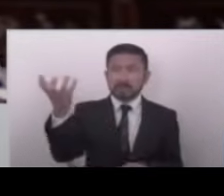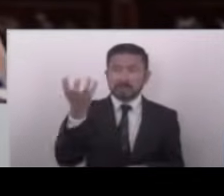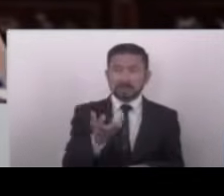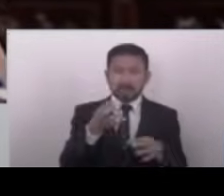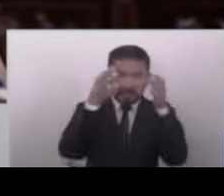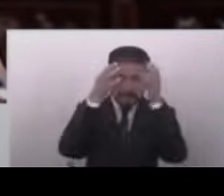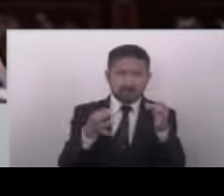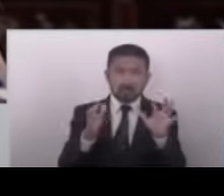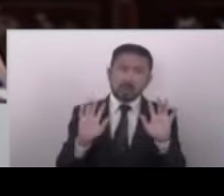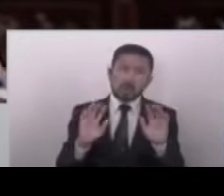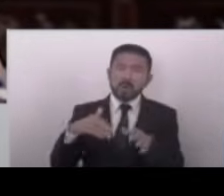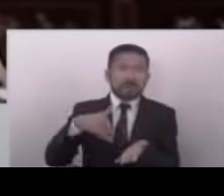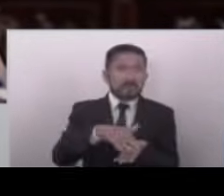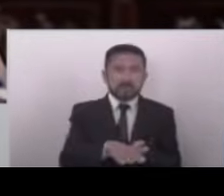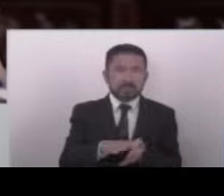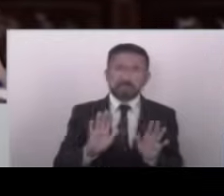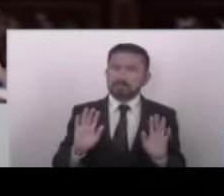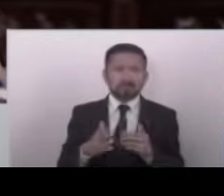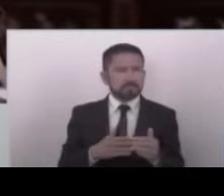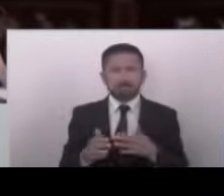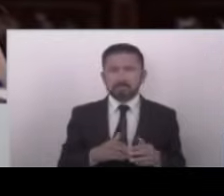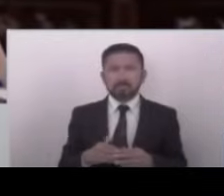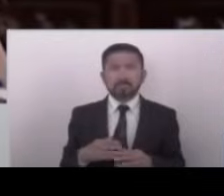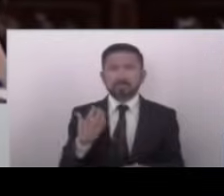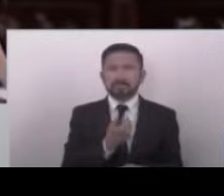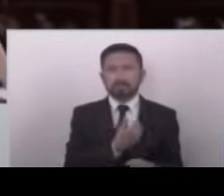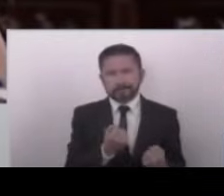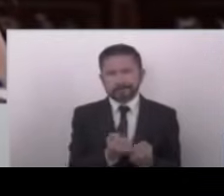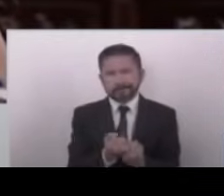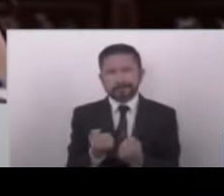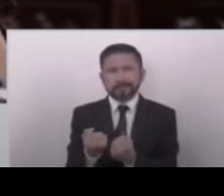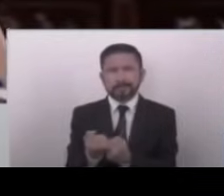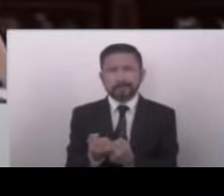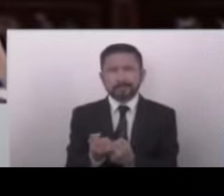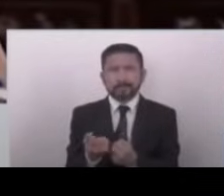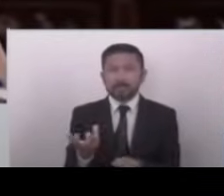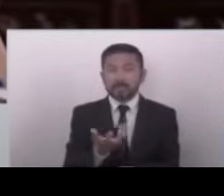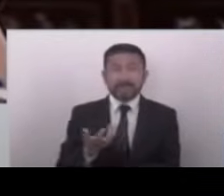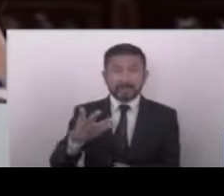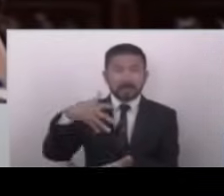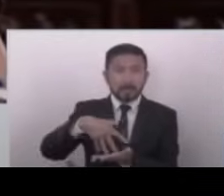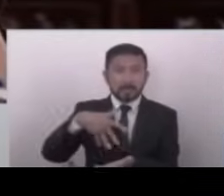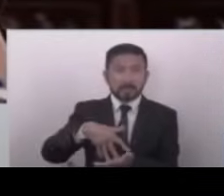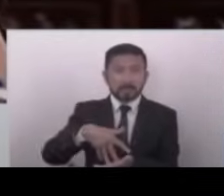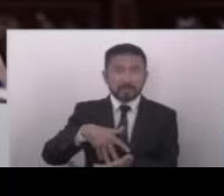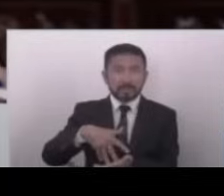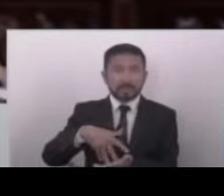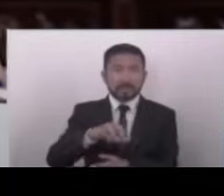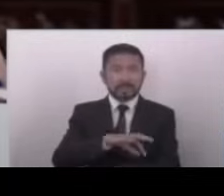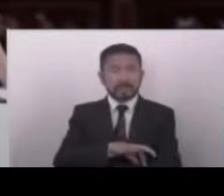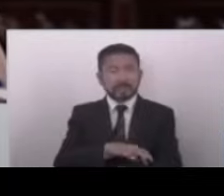no especialmente si es no voluntario por qué porque estas son poblaciones en situación